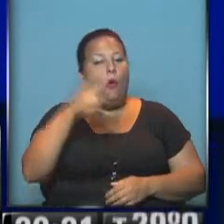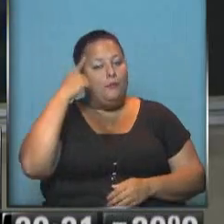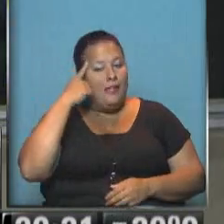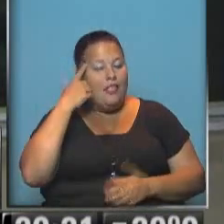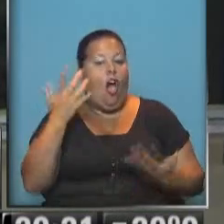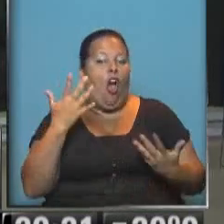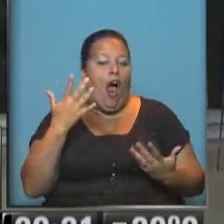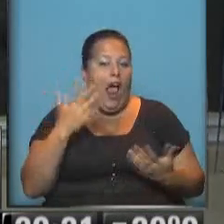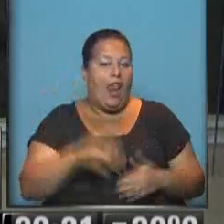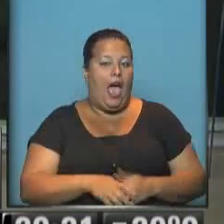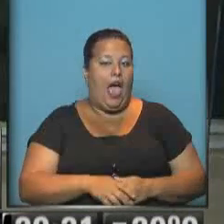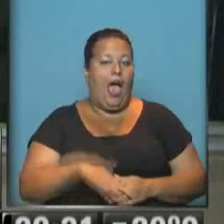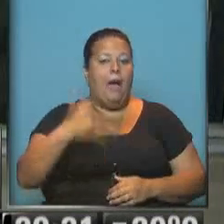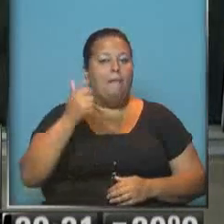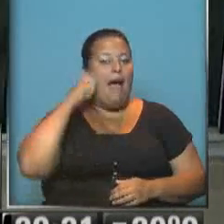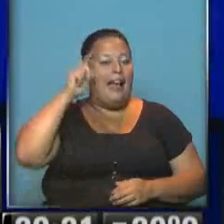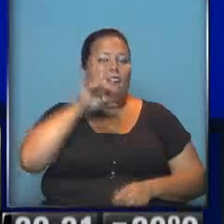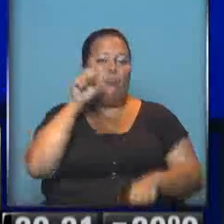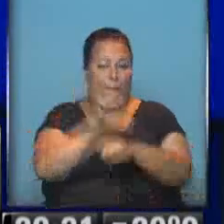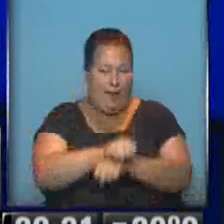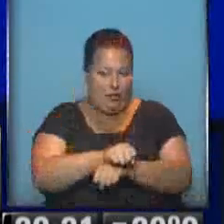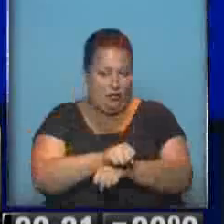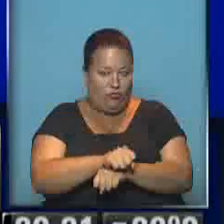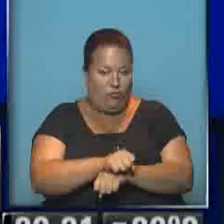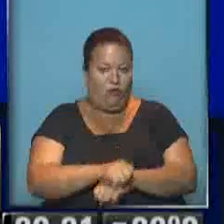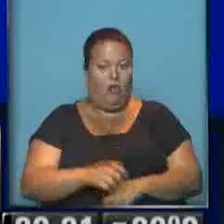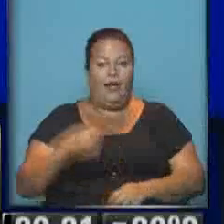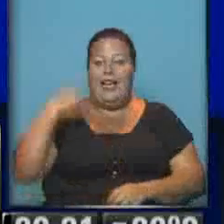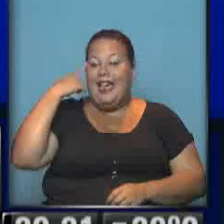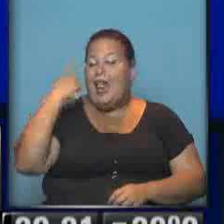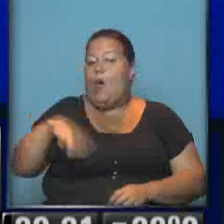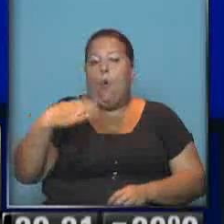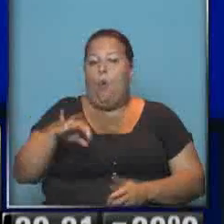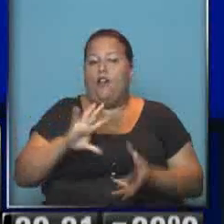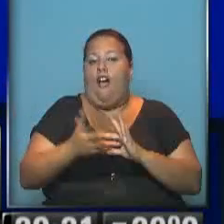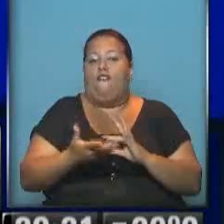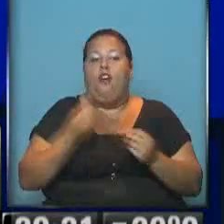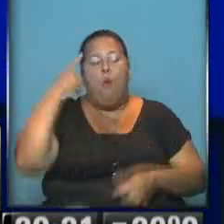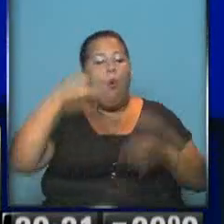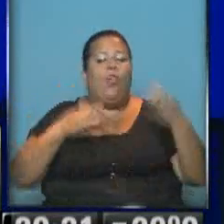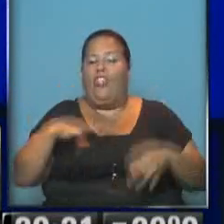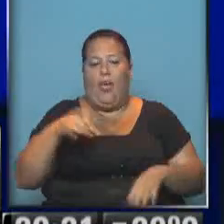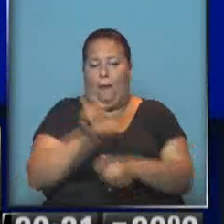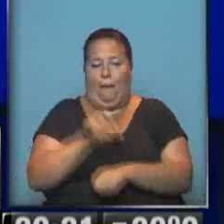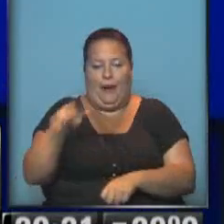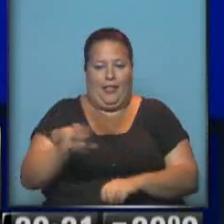ver a Mañeto preso por esto? Creo que es el único camino que tiene la justicia.